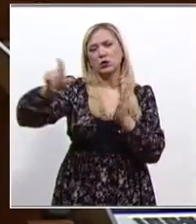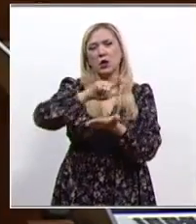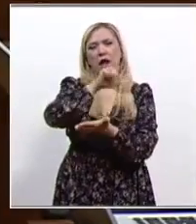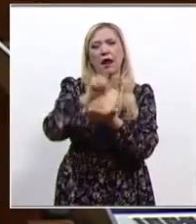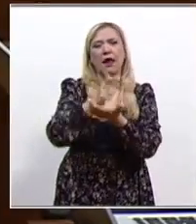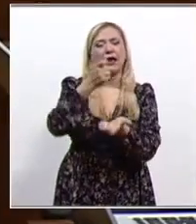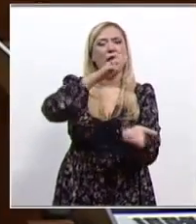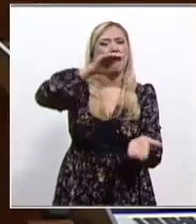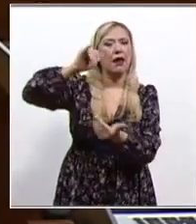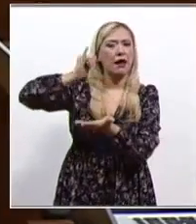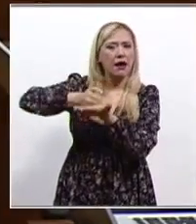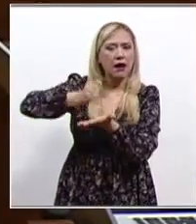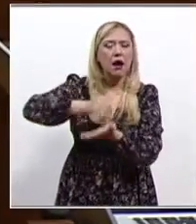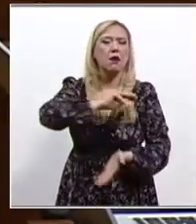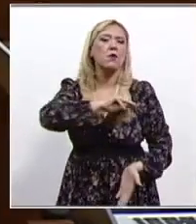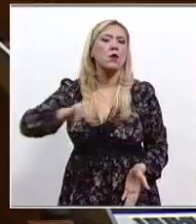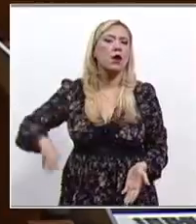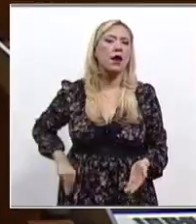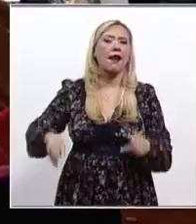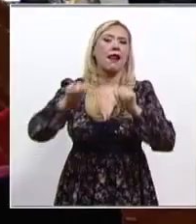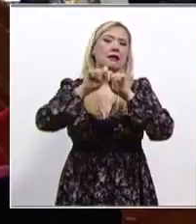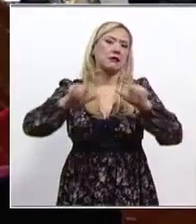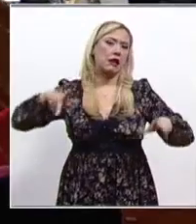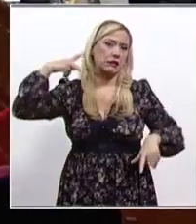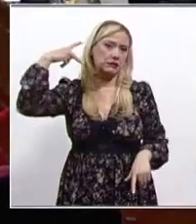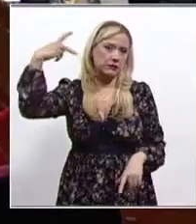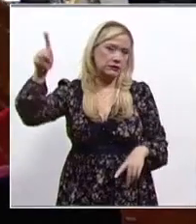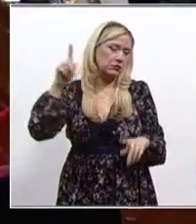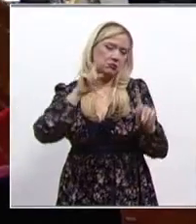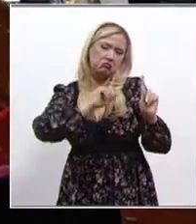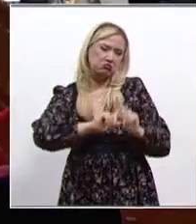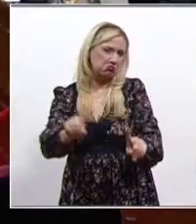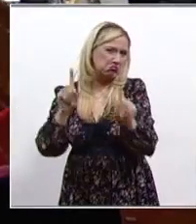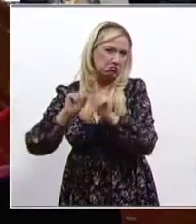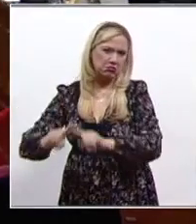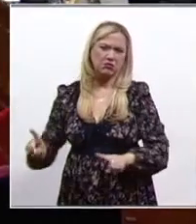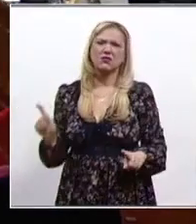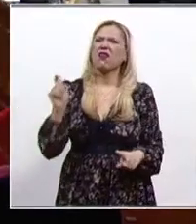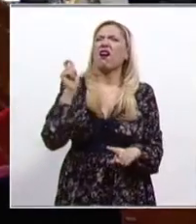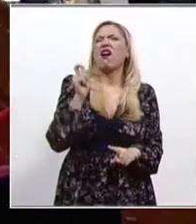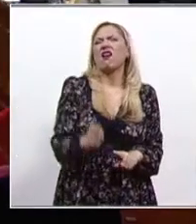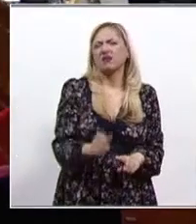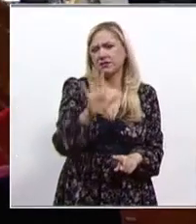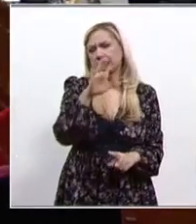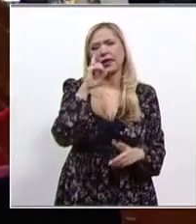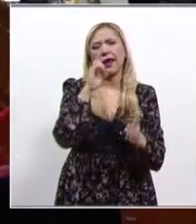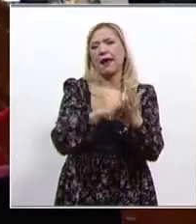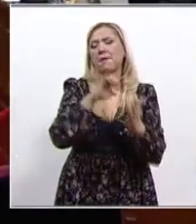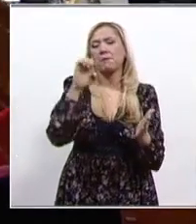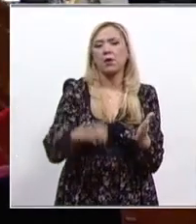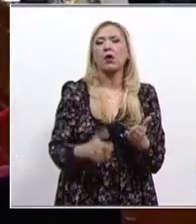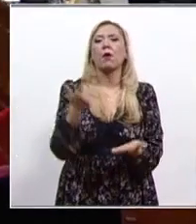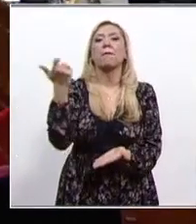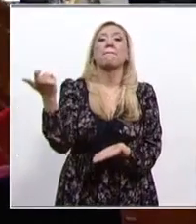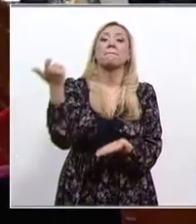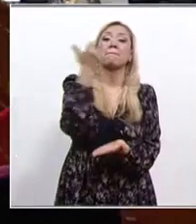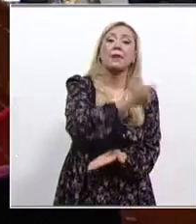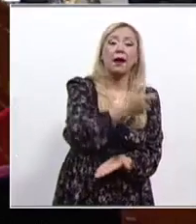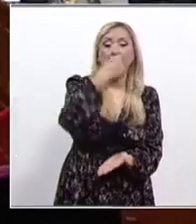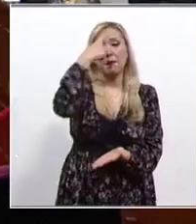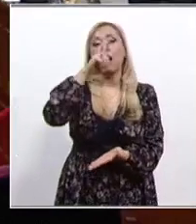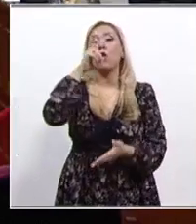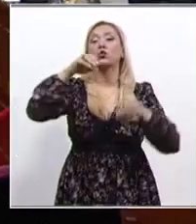de diversos municipios de Tlaxcala. Entre las disposiciones invalidadas estaban cobros por el servicio de